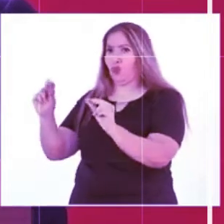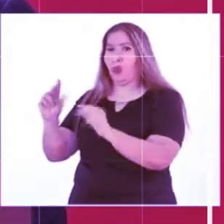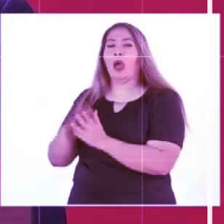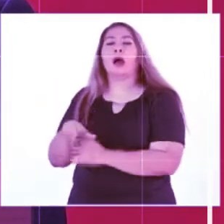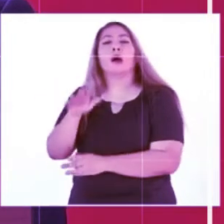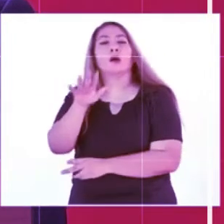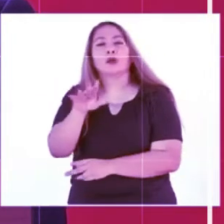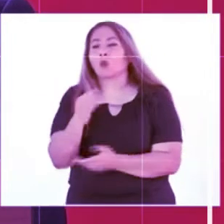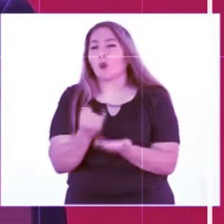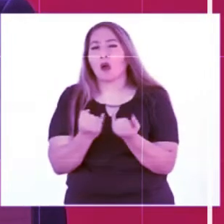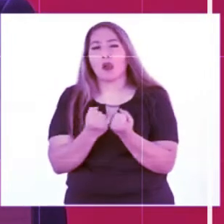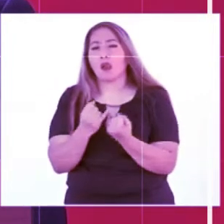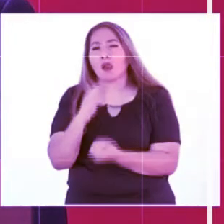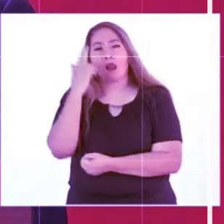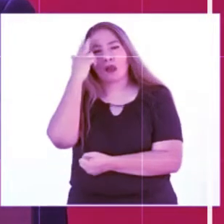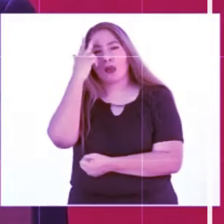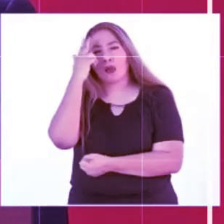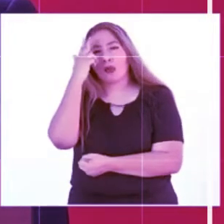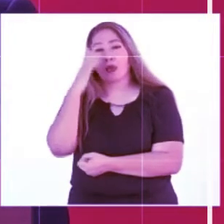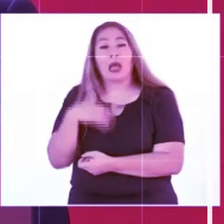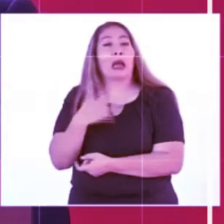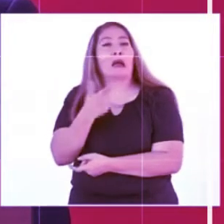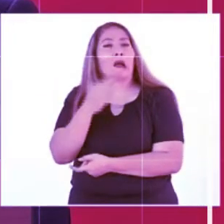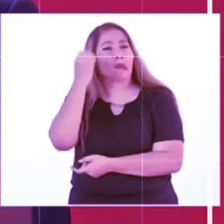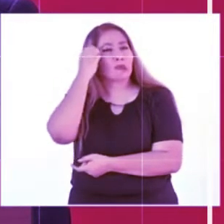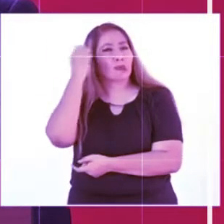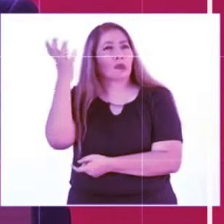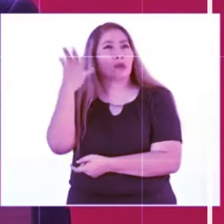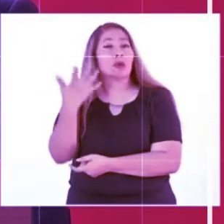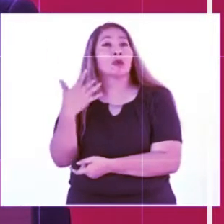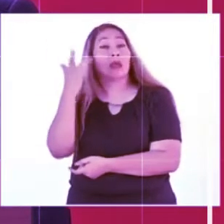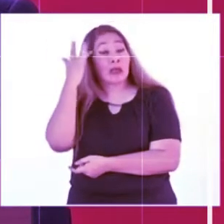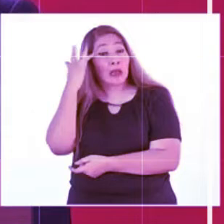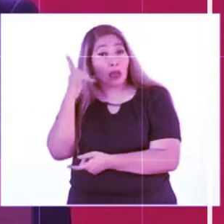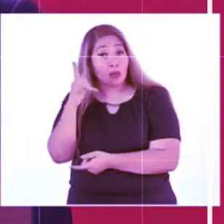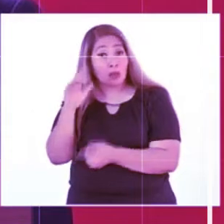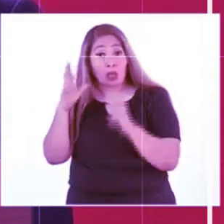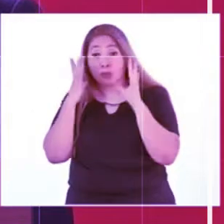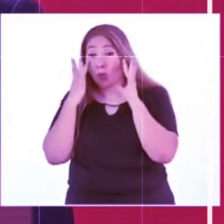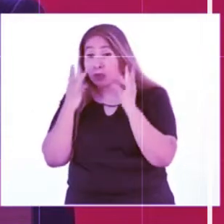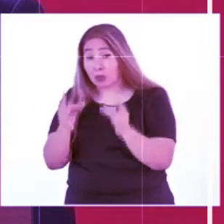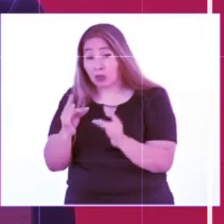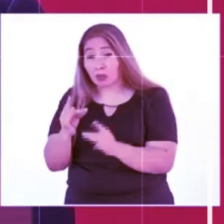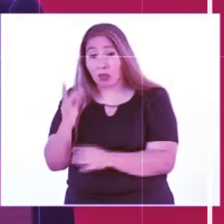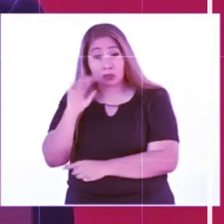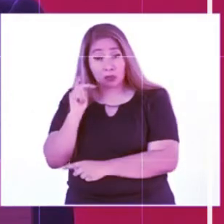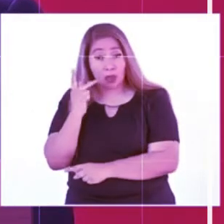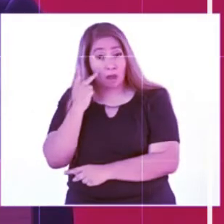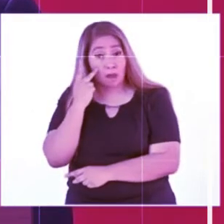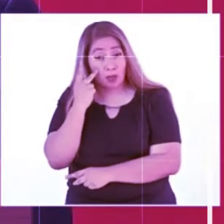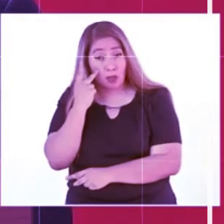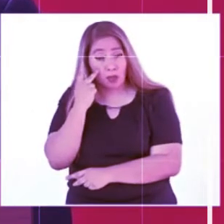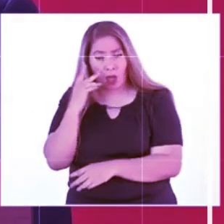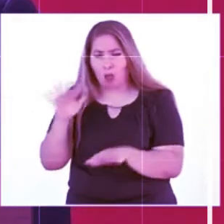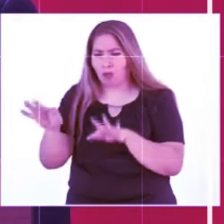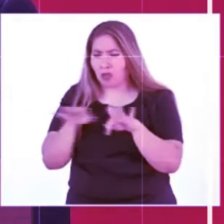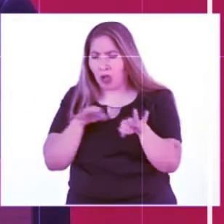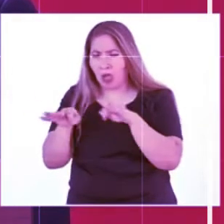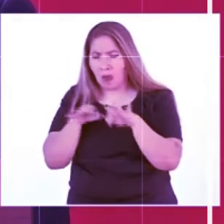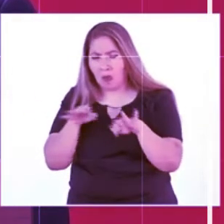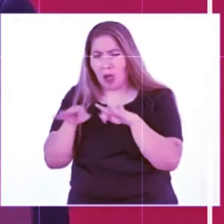olvidemos que en su hacienda de San Pedro de las Colonias, Madero le dio trabajo a los